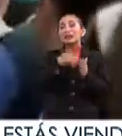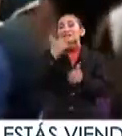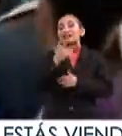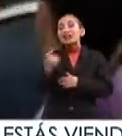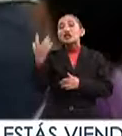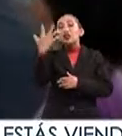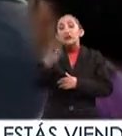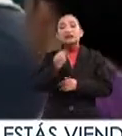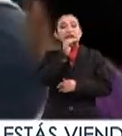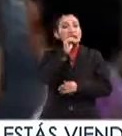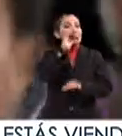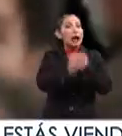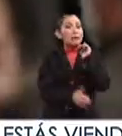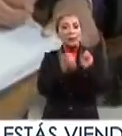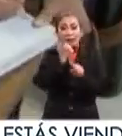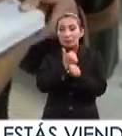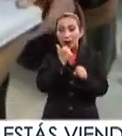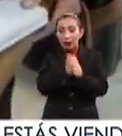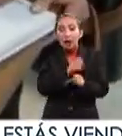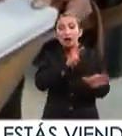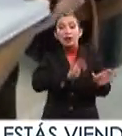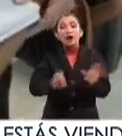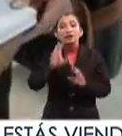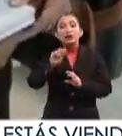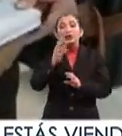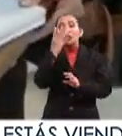363.110 no han concluido la primaria y